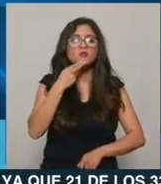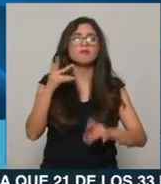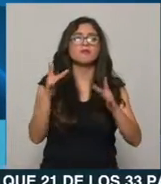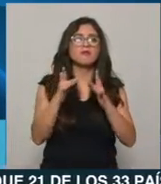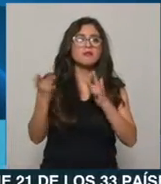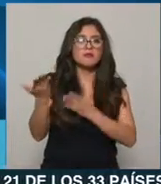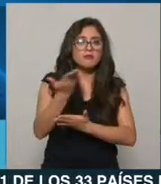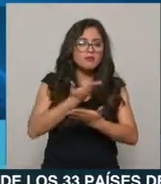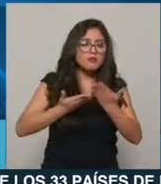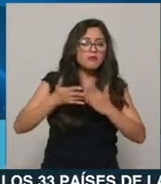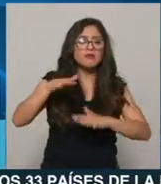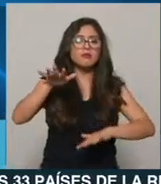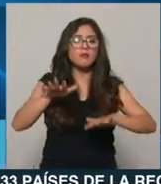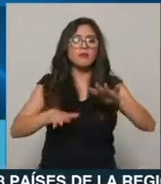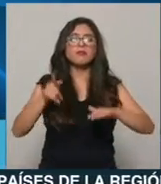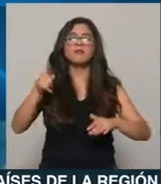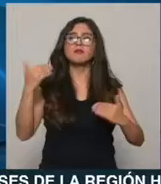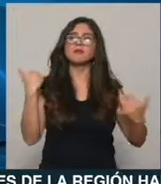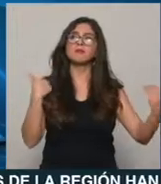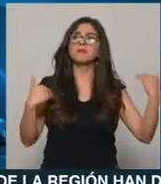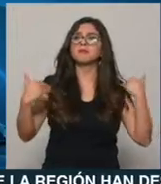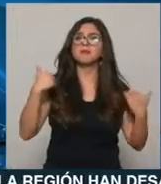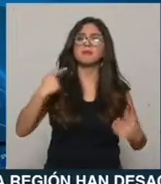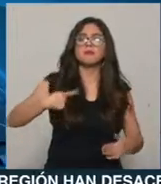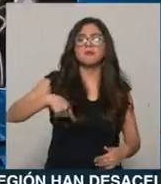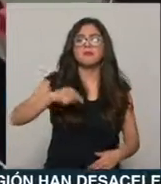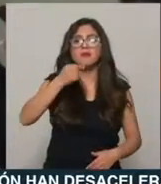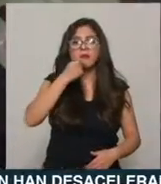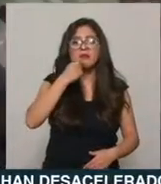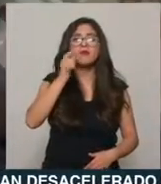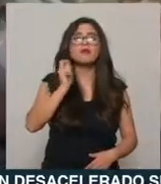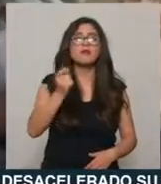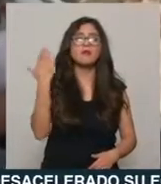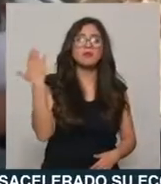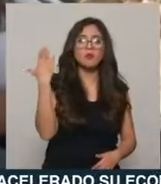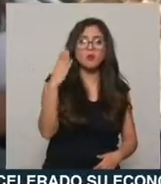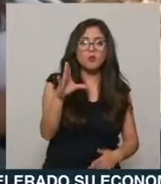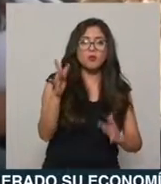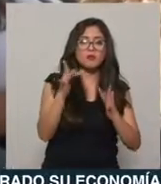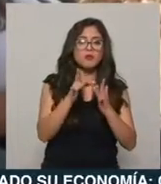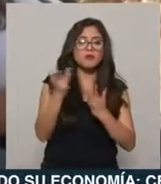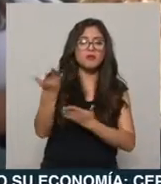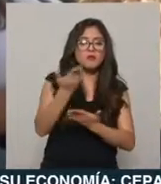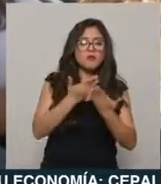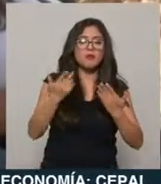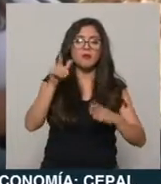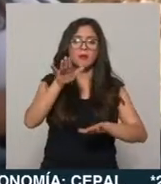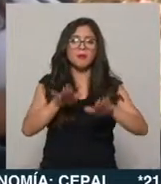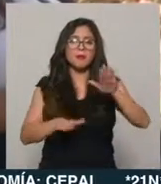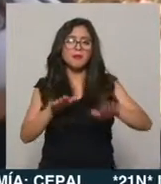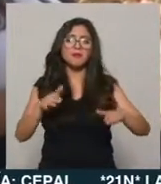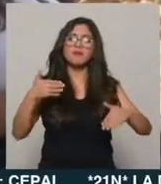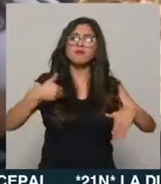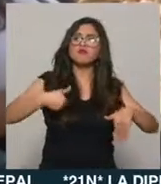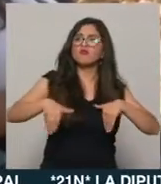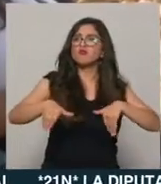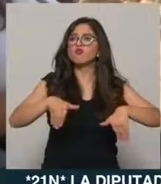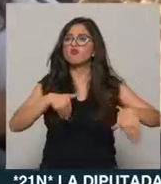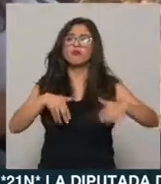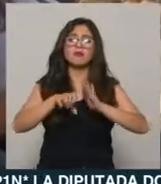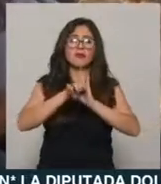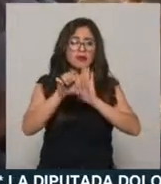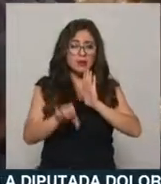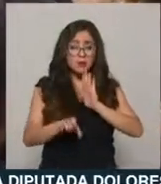sociales, incluso salimos a algún paseo con los pequeños y compartimos la foto en las redes sociales que estamos de paseo. Con el ejemplo les estamos diciendo que sí se